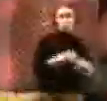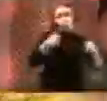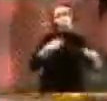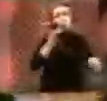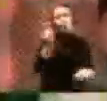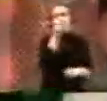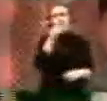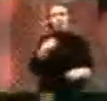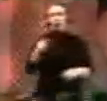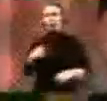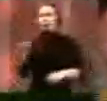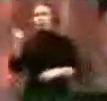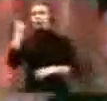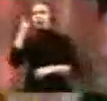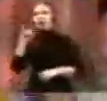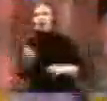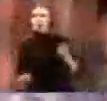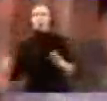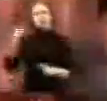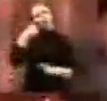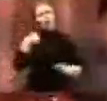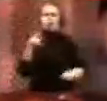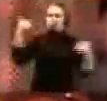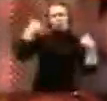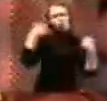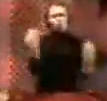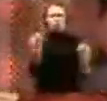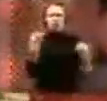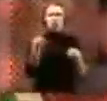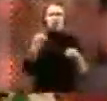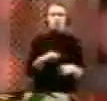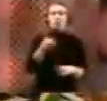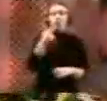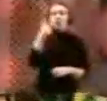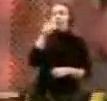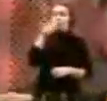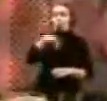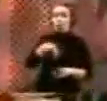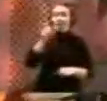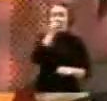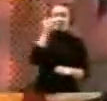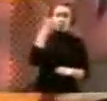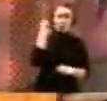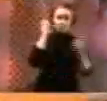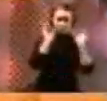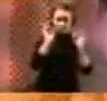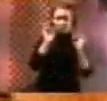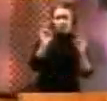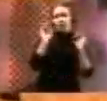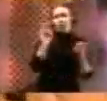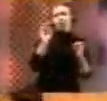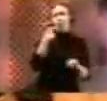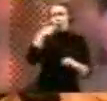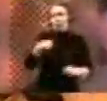den a mí primero, para que se termina. Este lindo cubanito, no